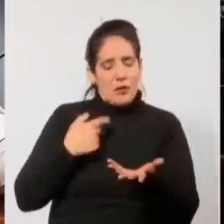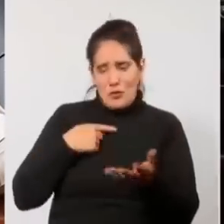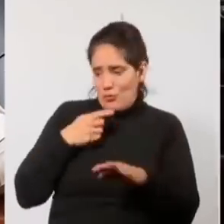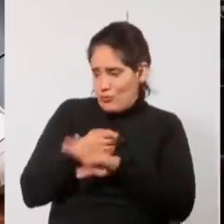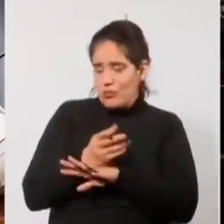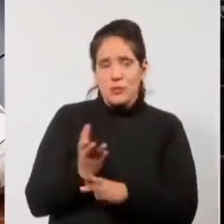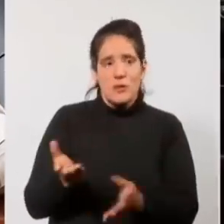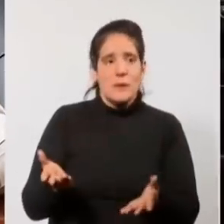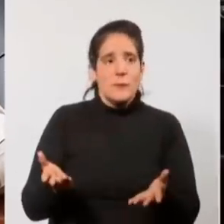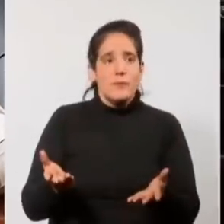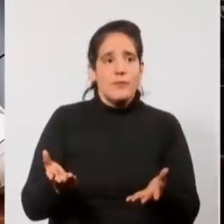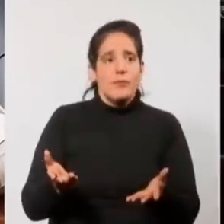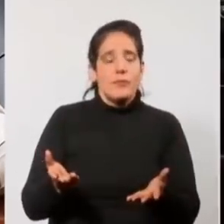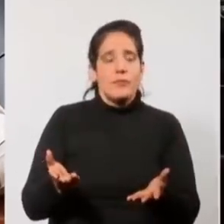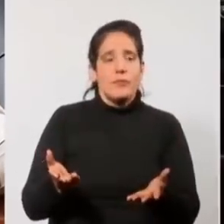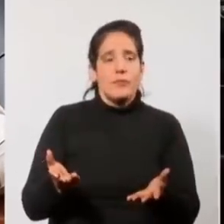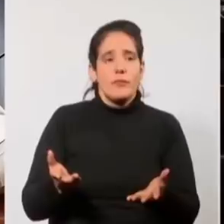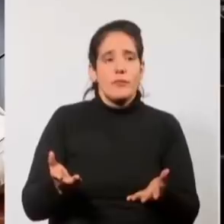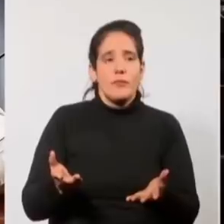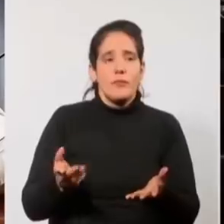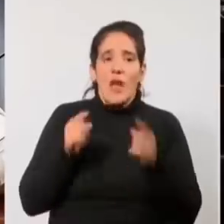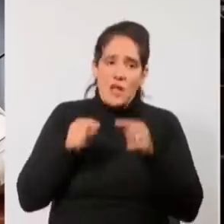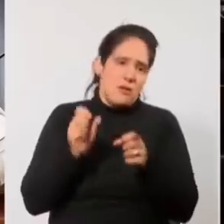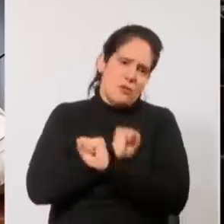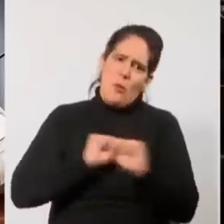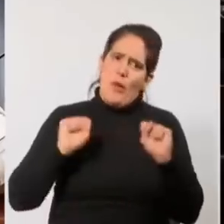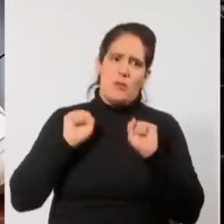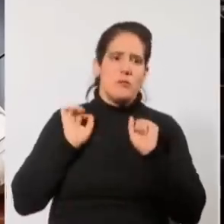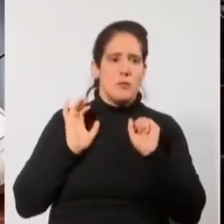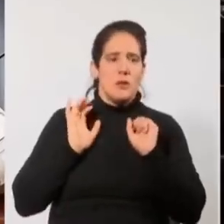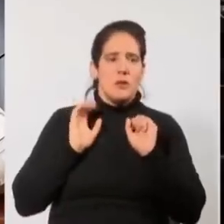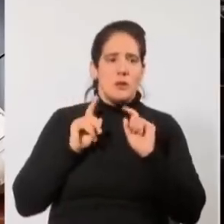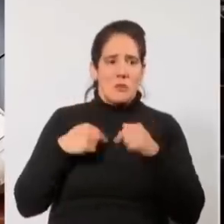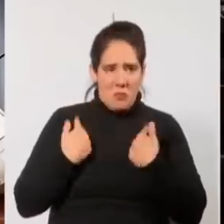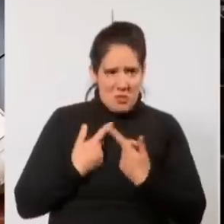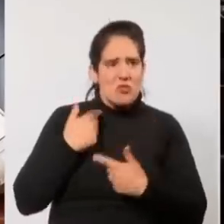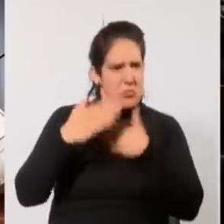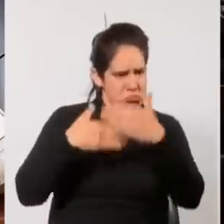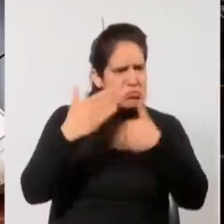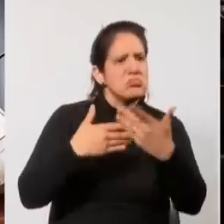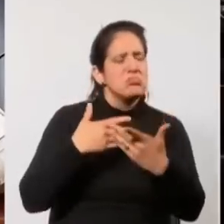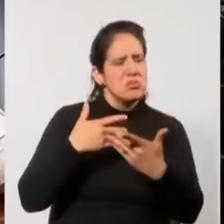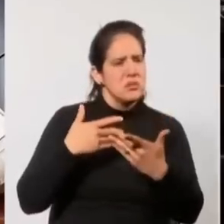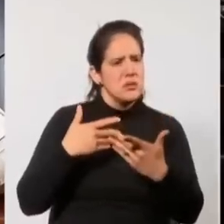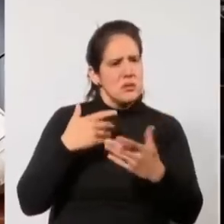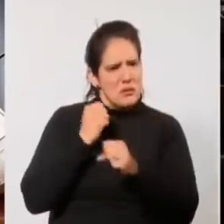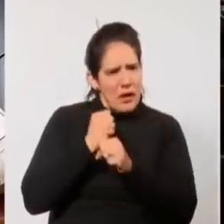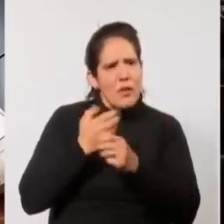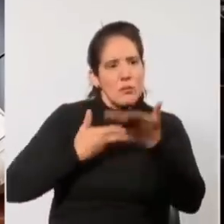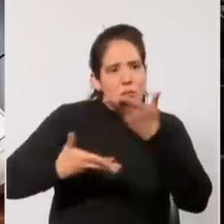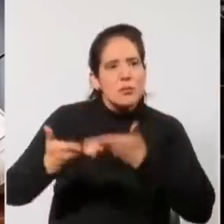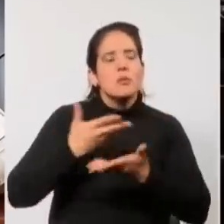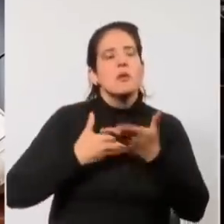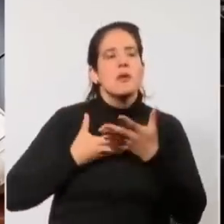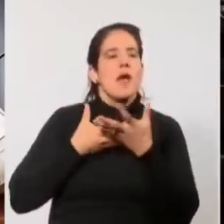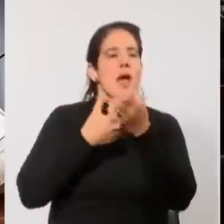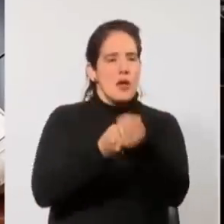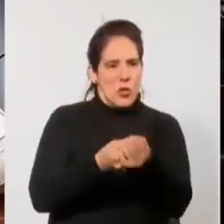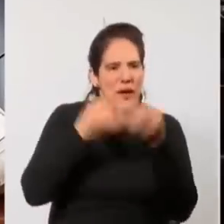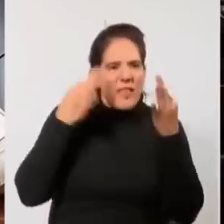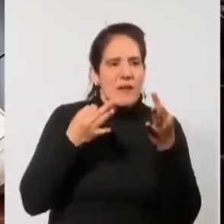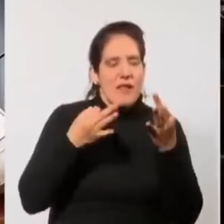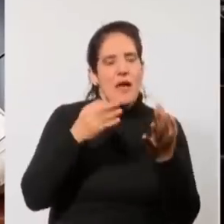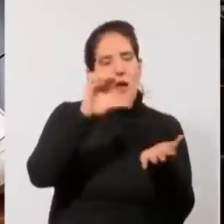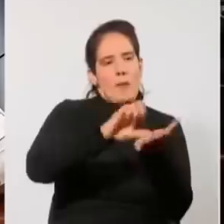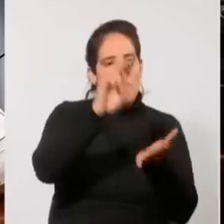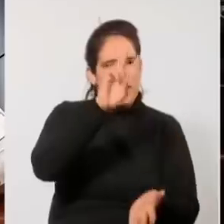fuerza política, y bueno, así no se puede, pero nosotros seguimos apostando al diálogo y a ayudar a Venezuela a salir